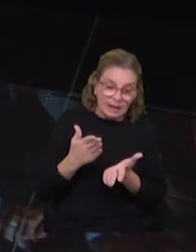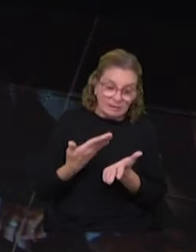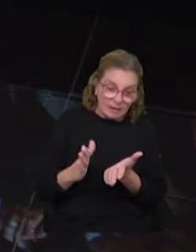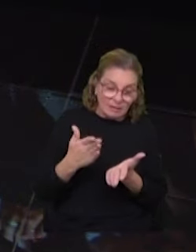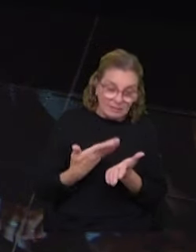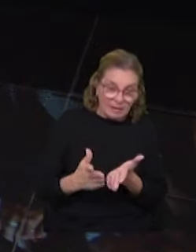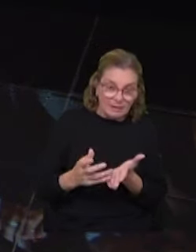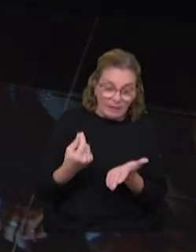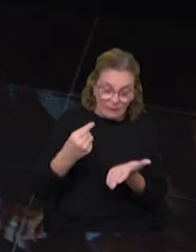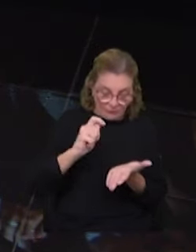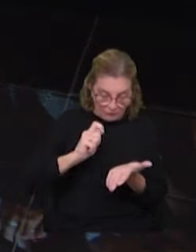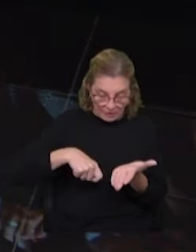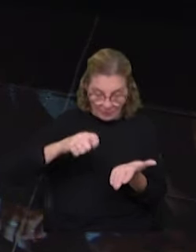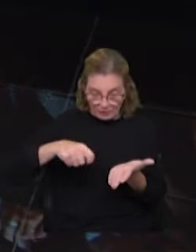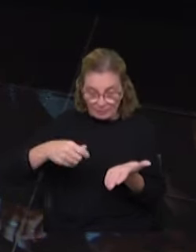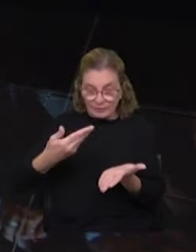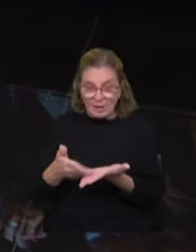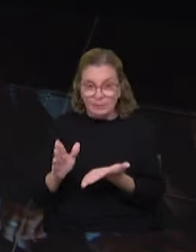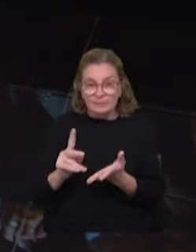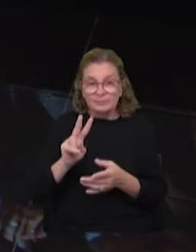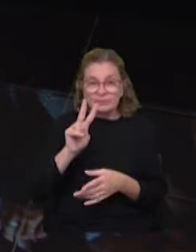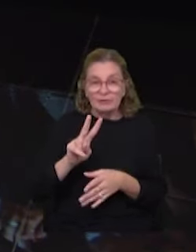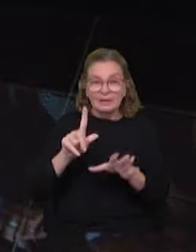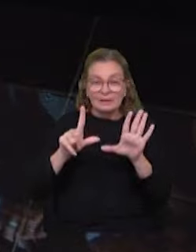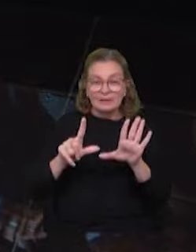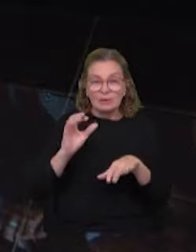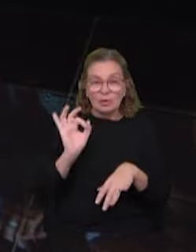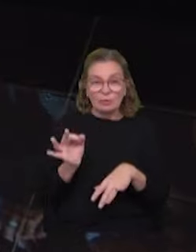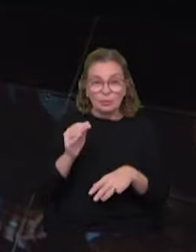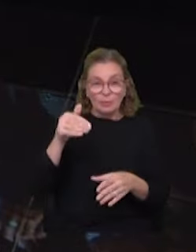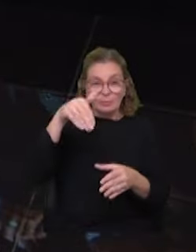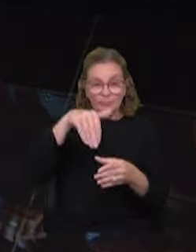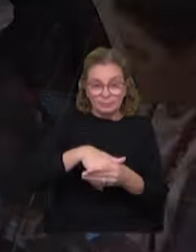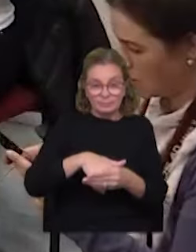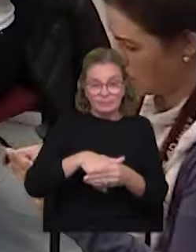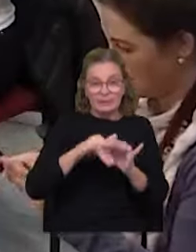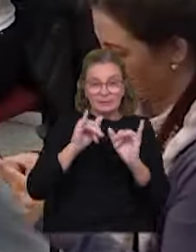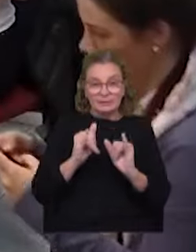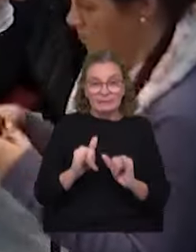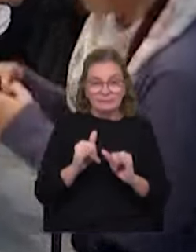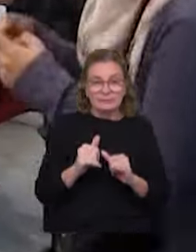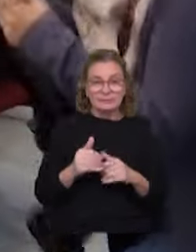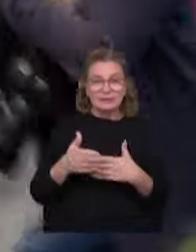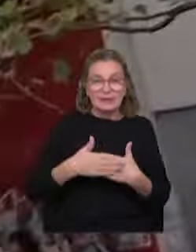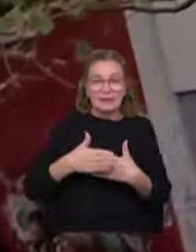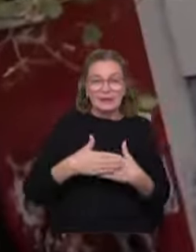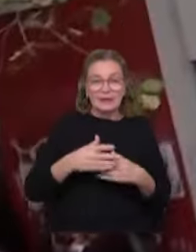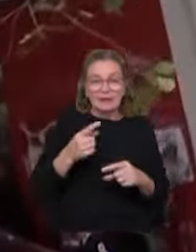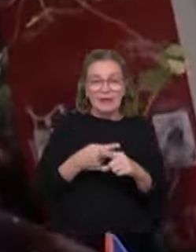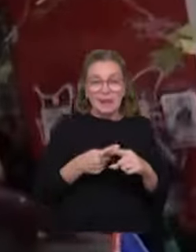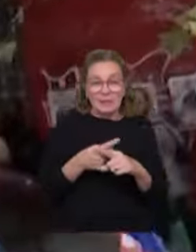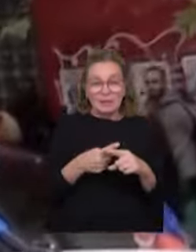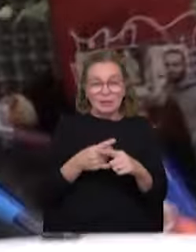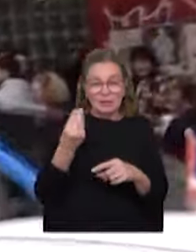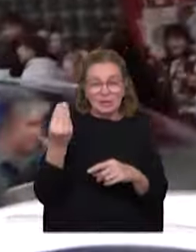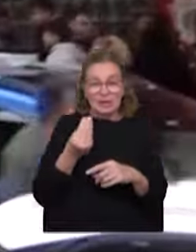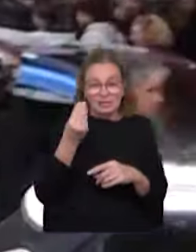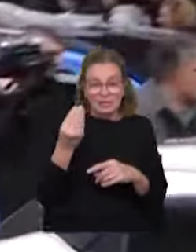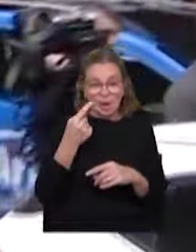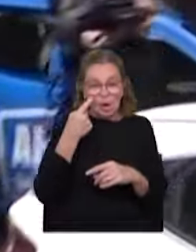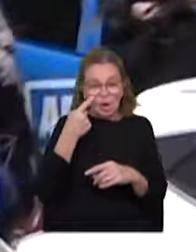el cotejo de firmas que realiza la corte el 27 de octubre habrá plebiscito vamos ar cerca del mediodía de este sábado se dio a